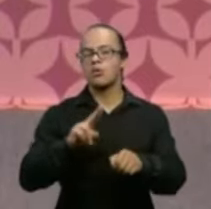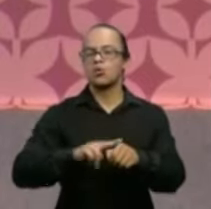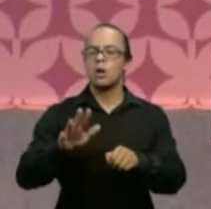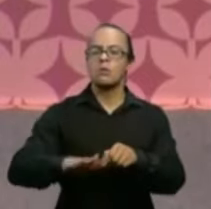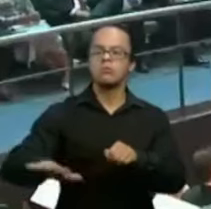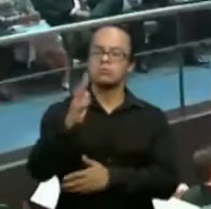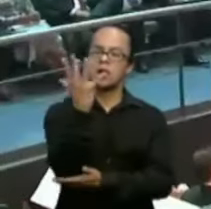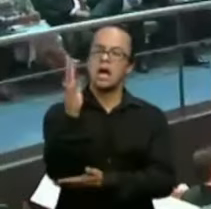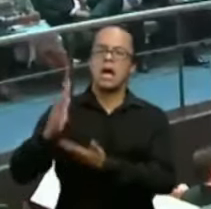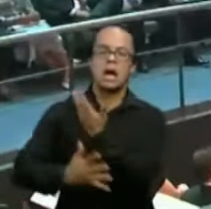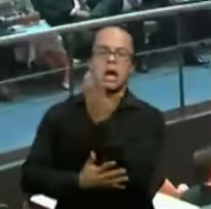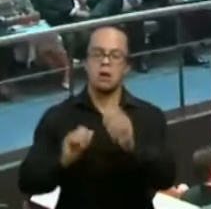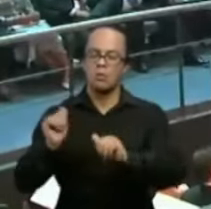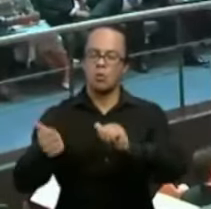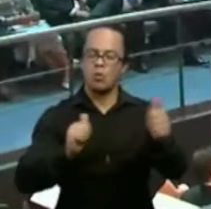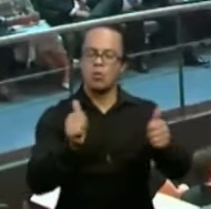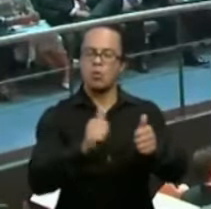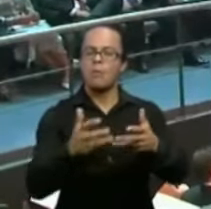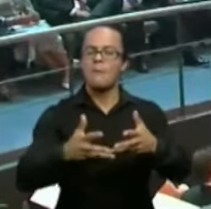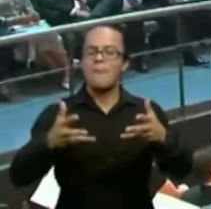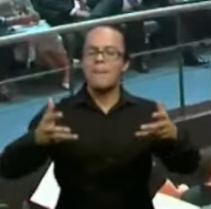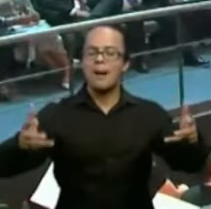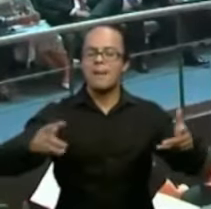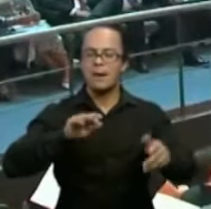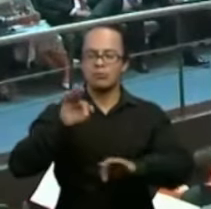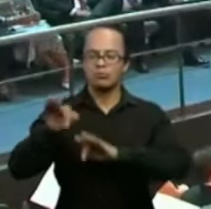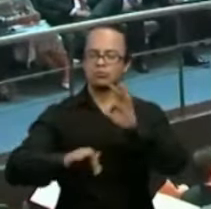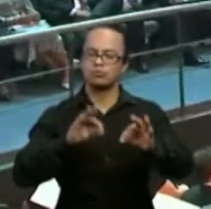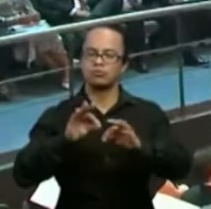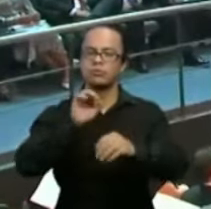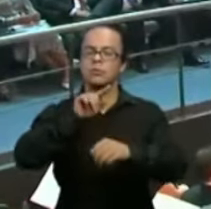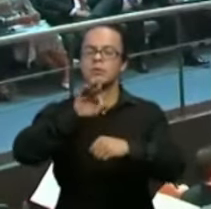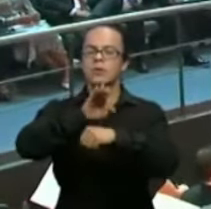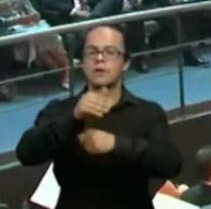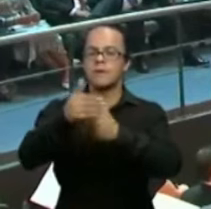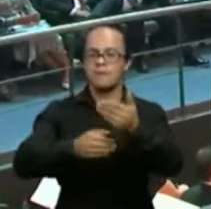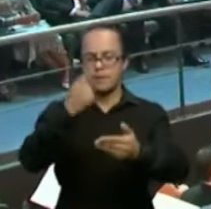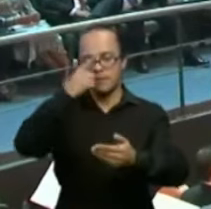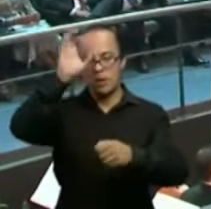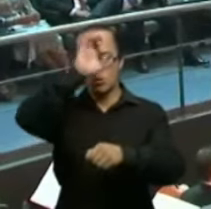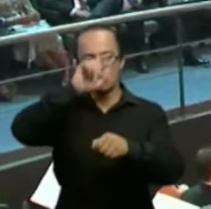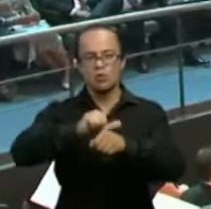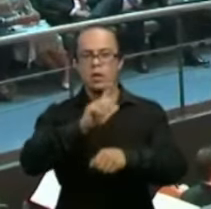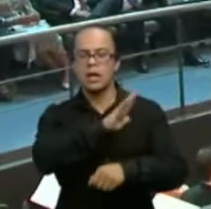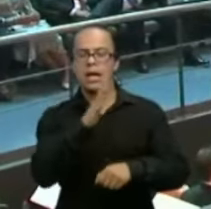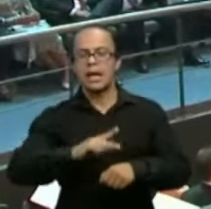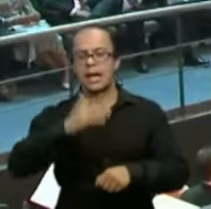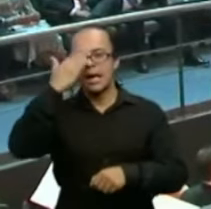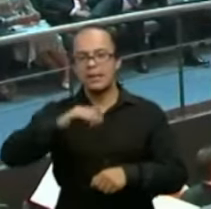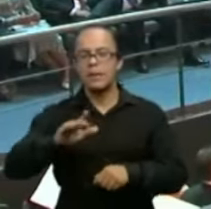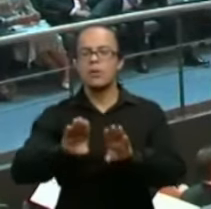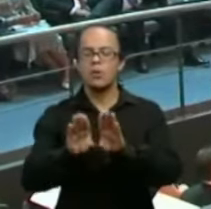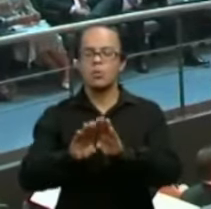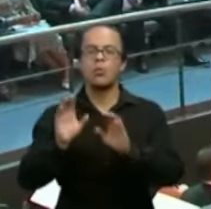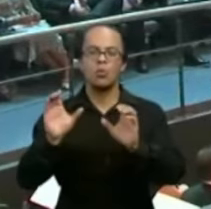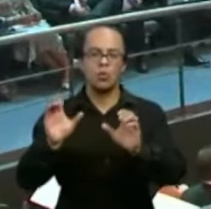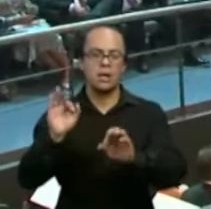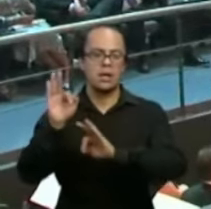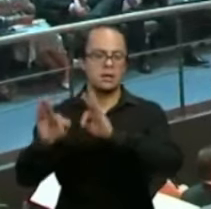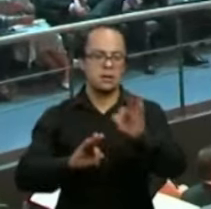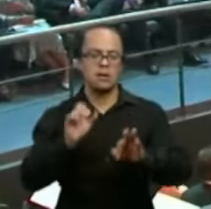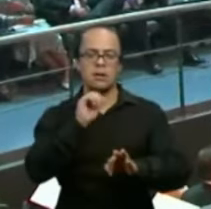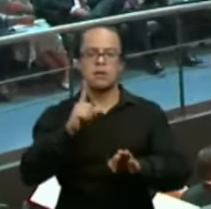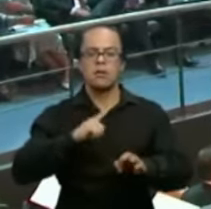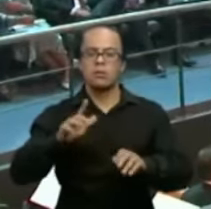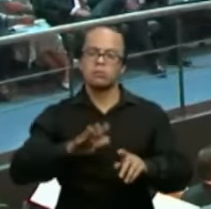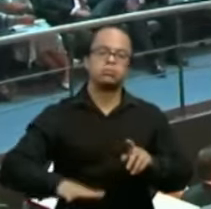forestales, revitalizando sus ecosistemas y promoviendo una nueva cultura del cuidado, protección y nutrición